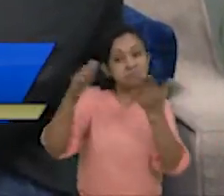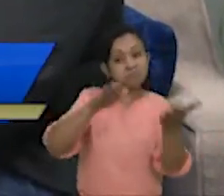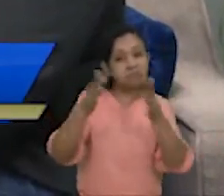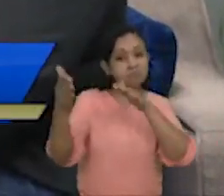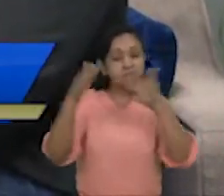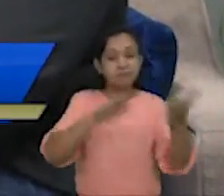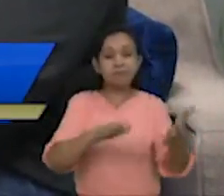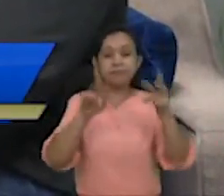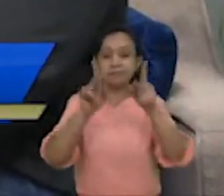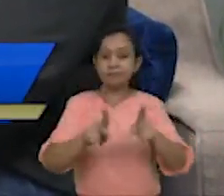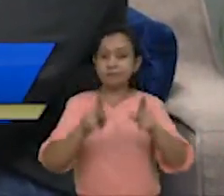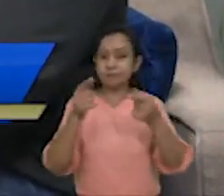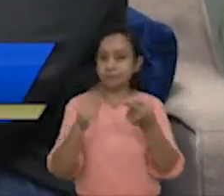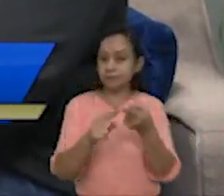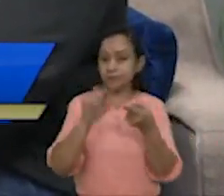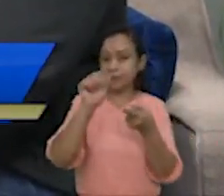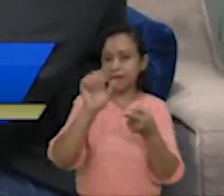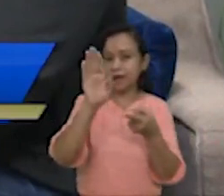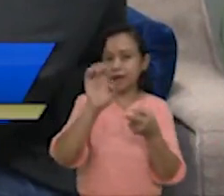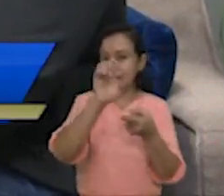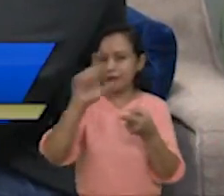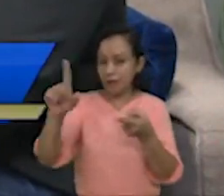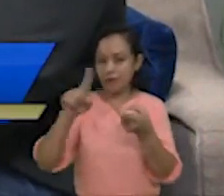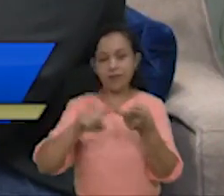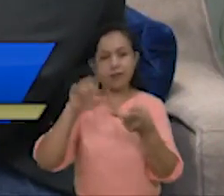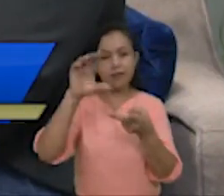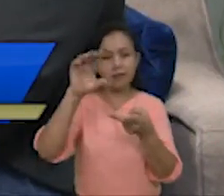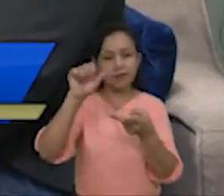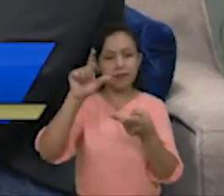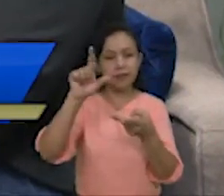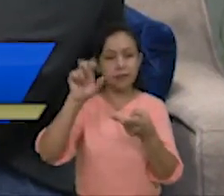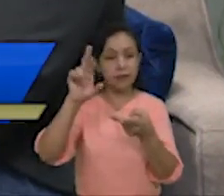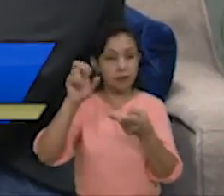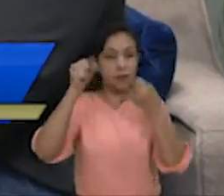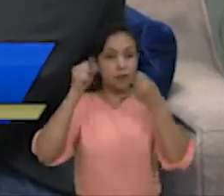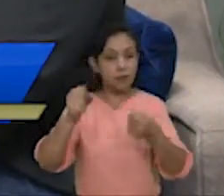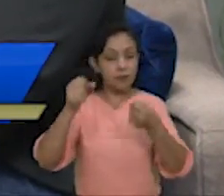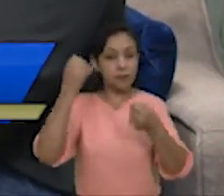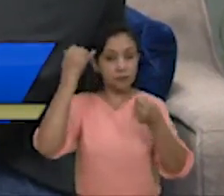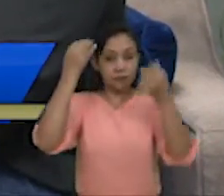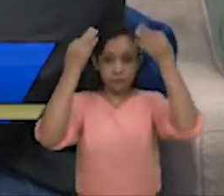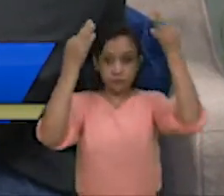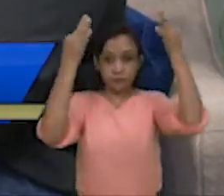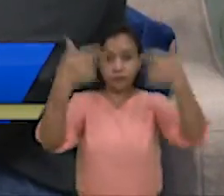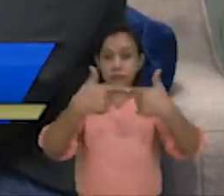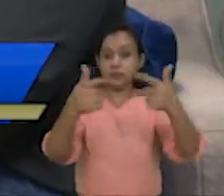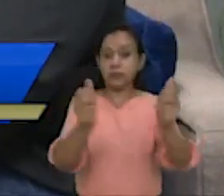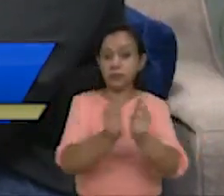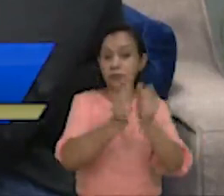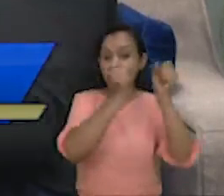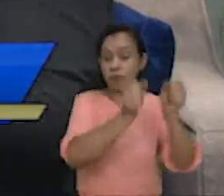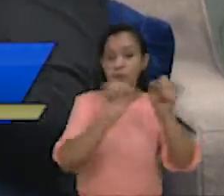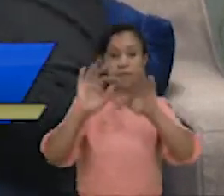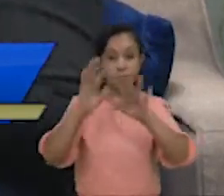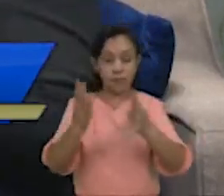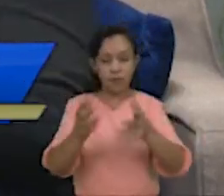sí. Periodistas por ejemplo como Abel Calero, que fue parte de este grupo de hombres y mujeres